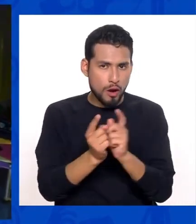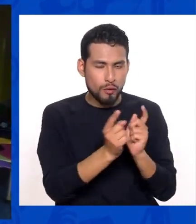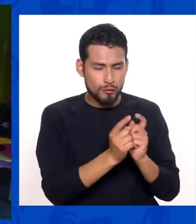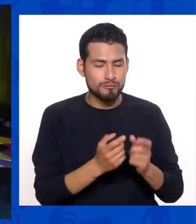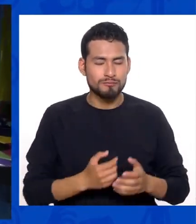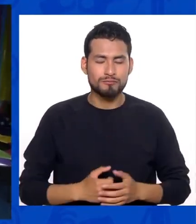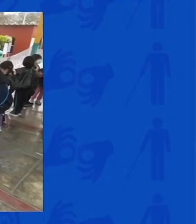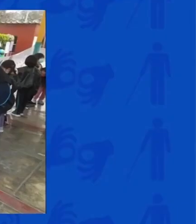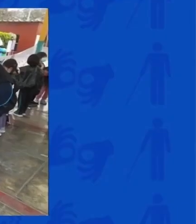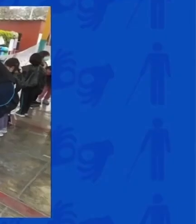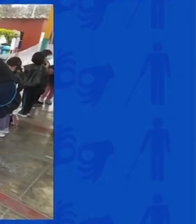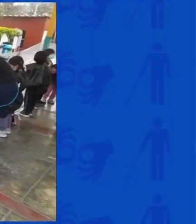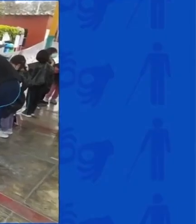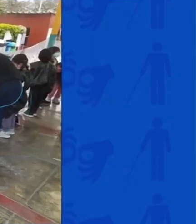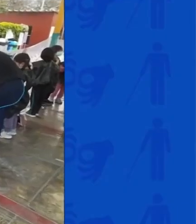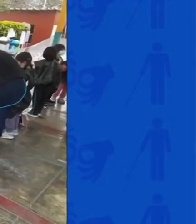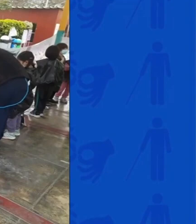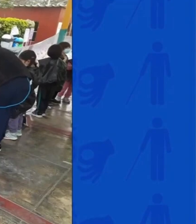ella.